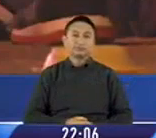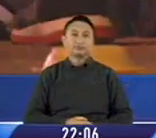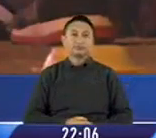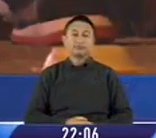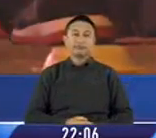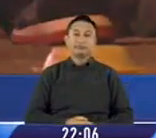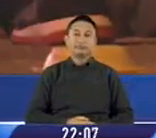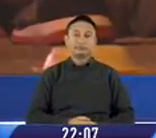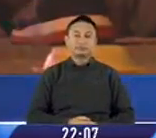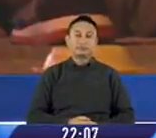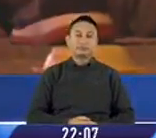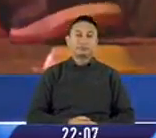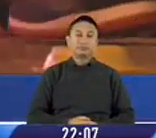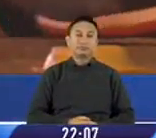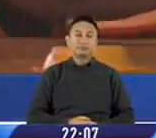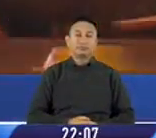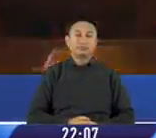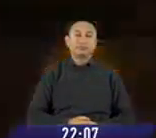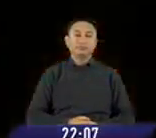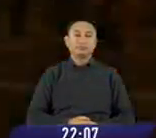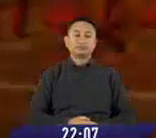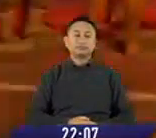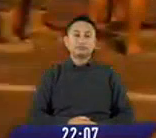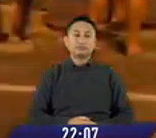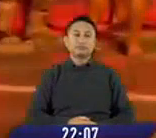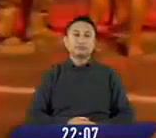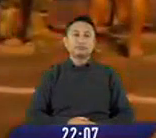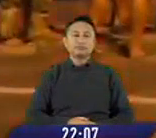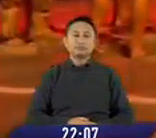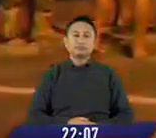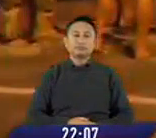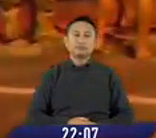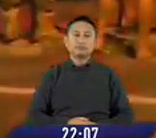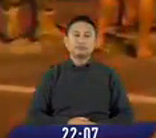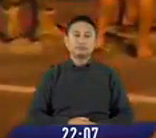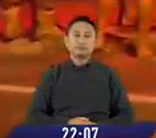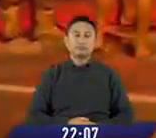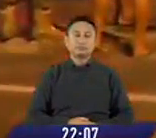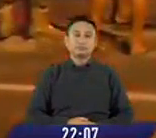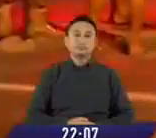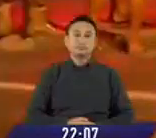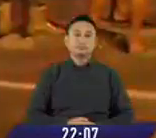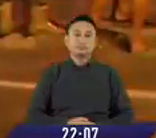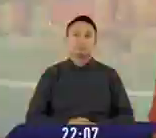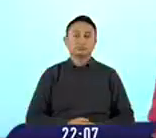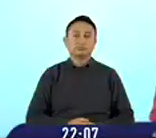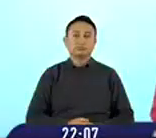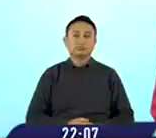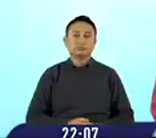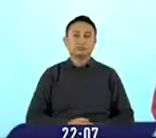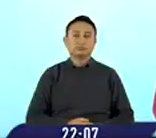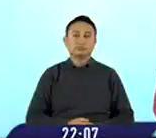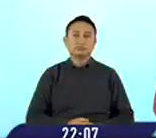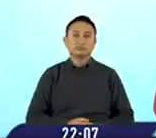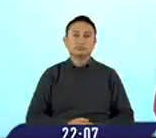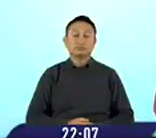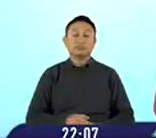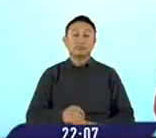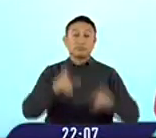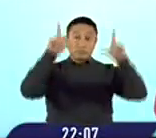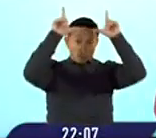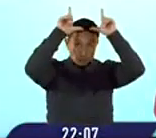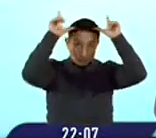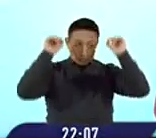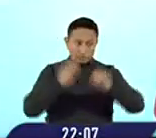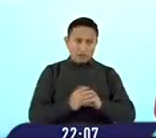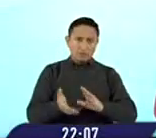para amedrentar a las víctimas. Informó Jorge Salazar. Una enfermera